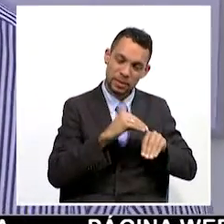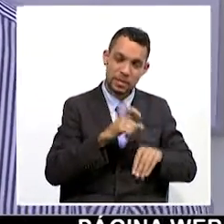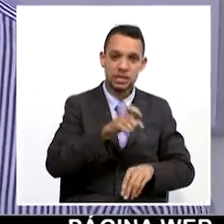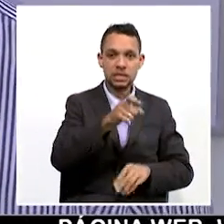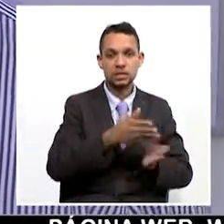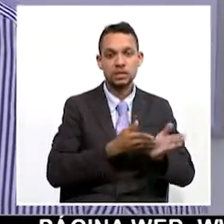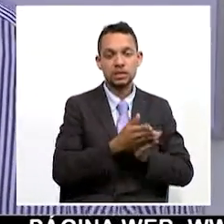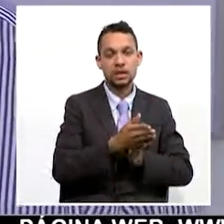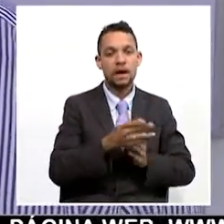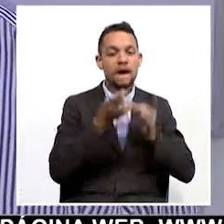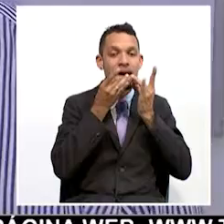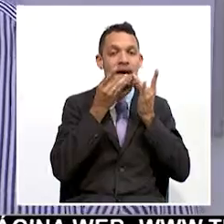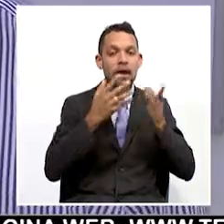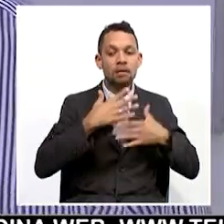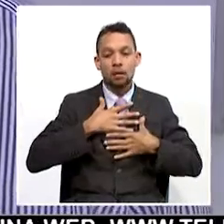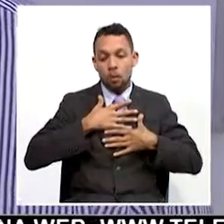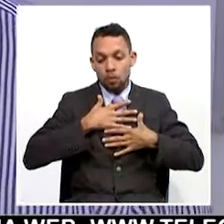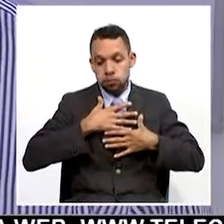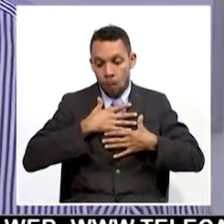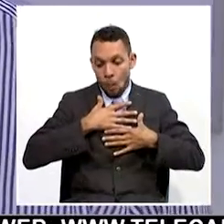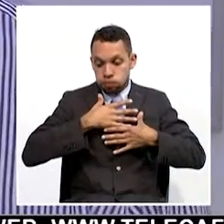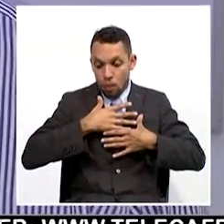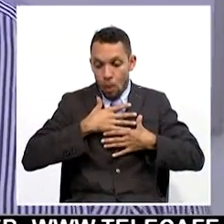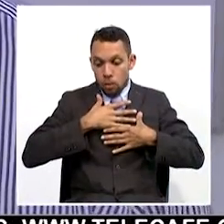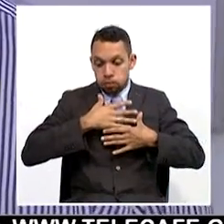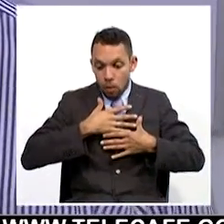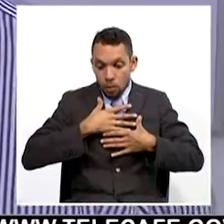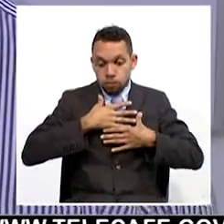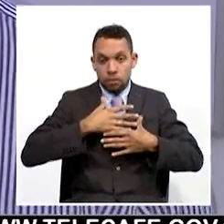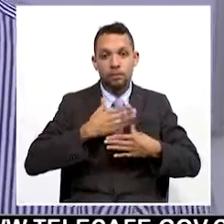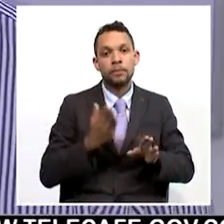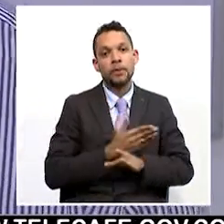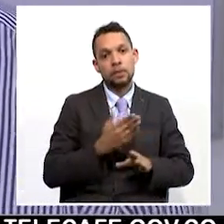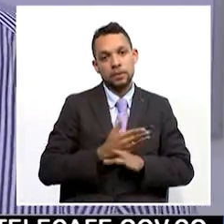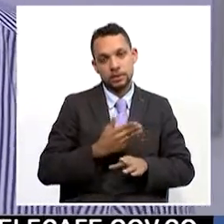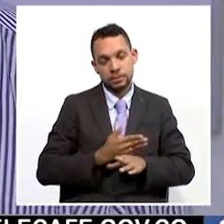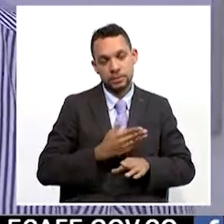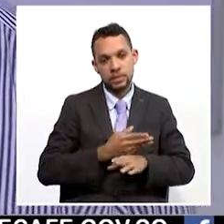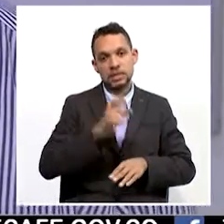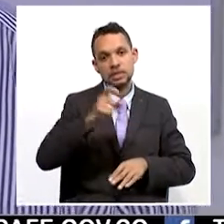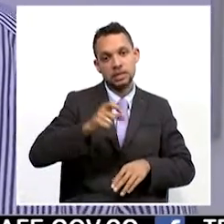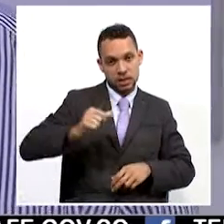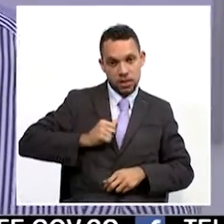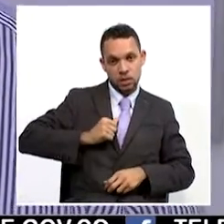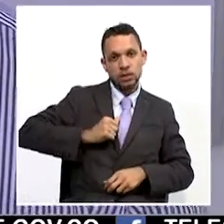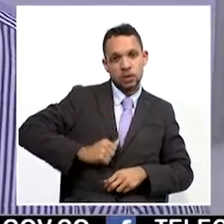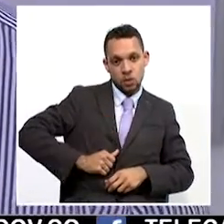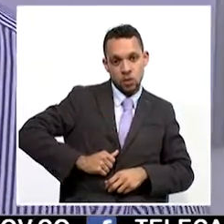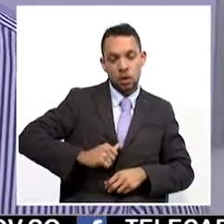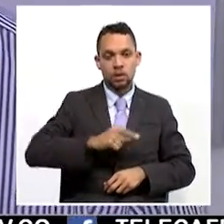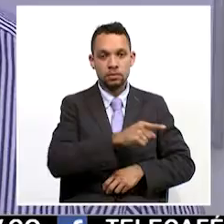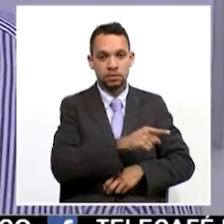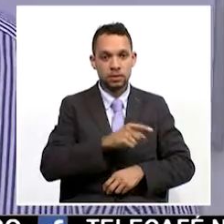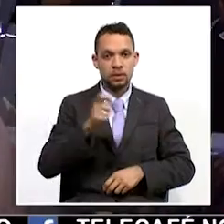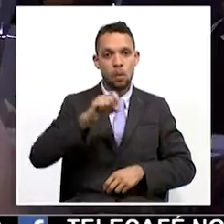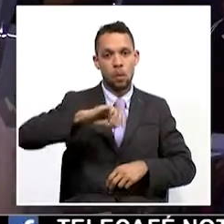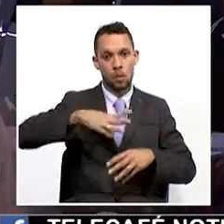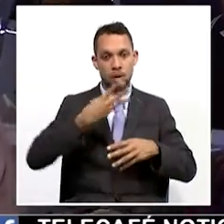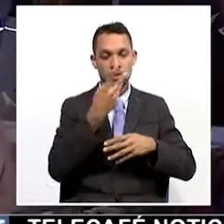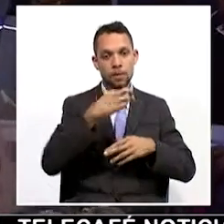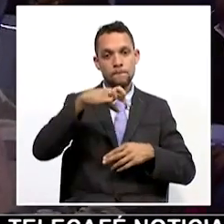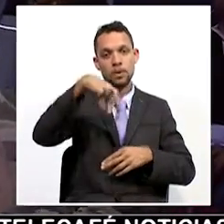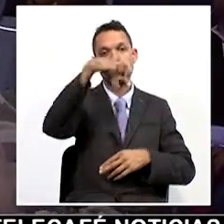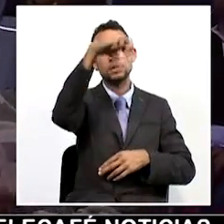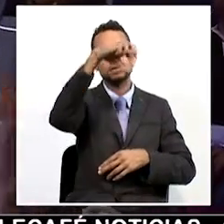una afección pulmonar de la cual está pendiente una remisión para cirugía de cuarto nivel.